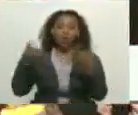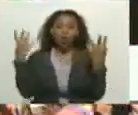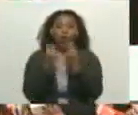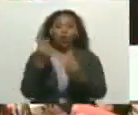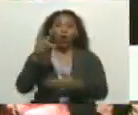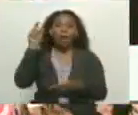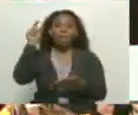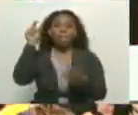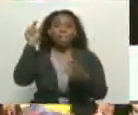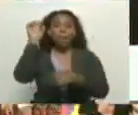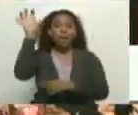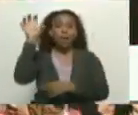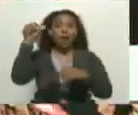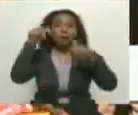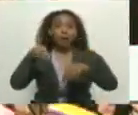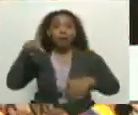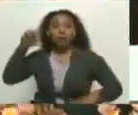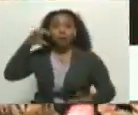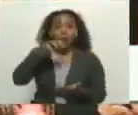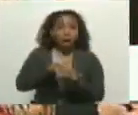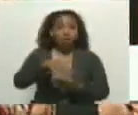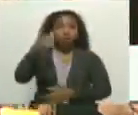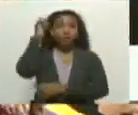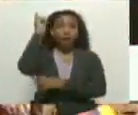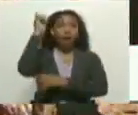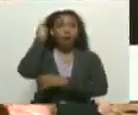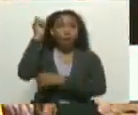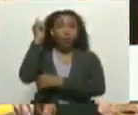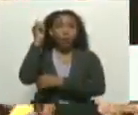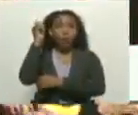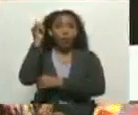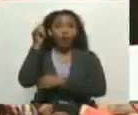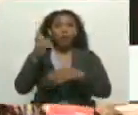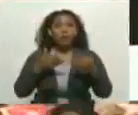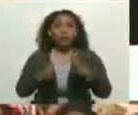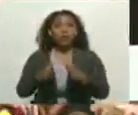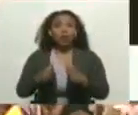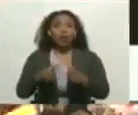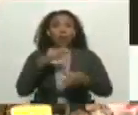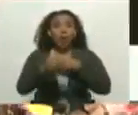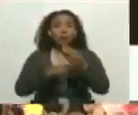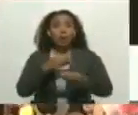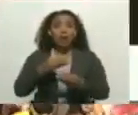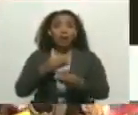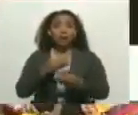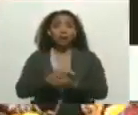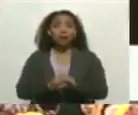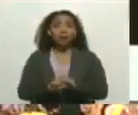con este estado, el estado Yaracuy. Y ahora sí, vamos a levantarnos para jurar.